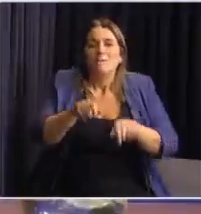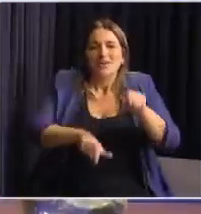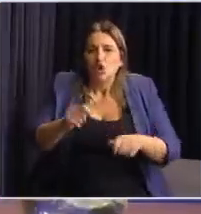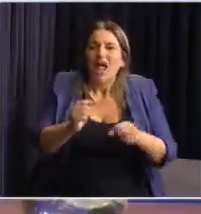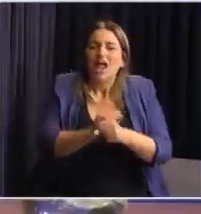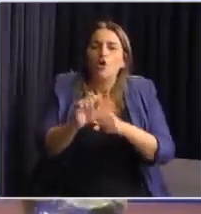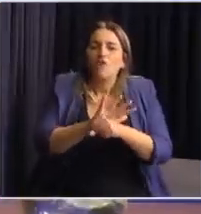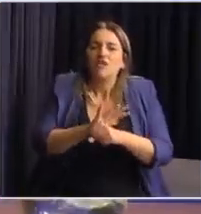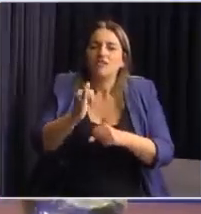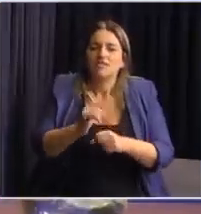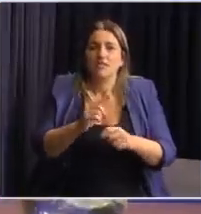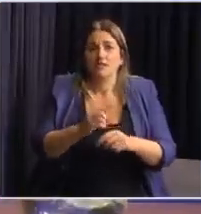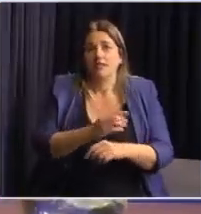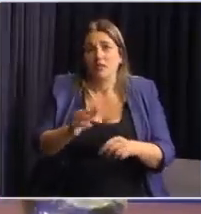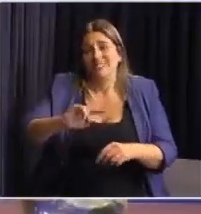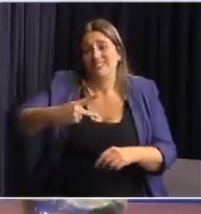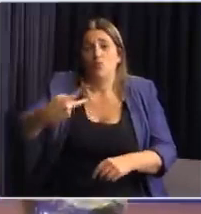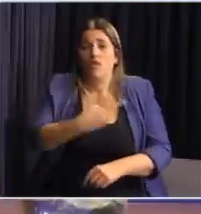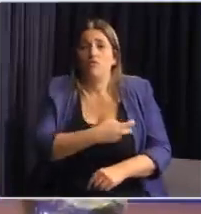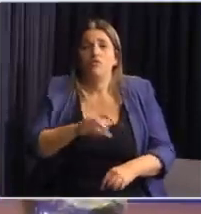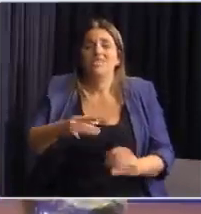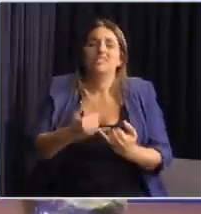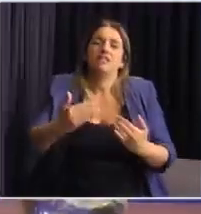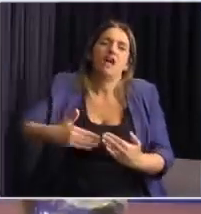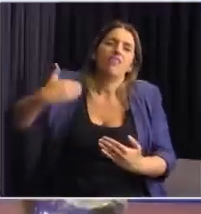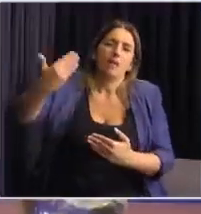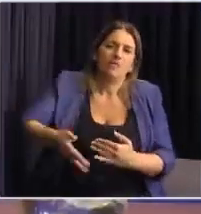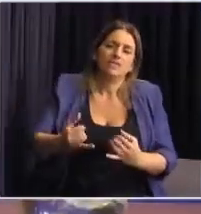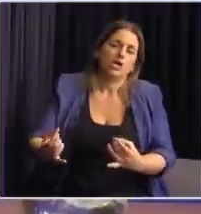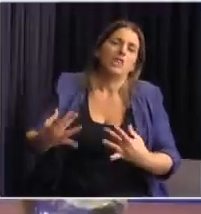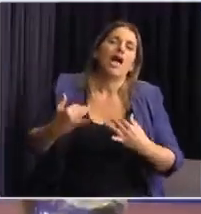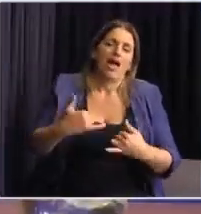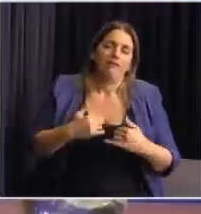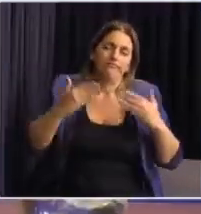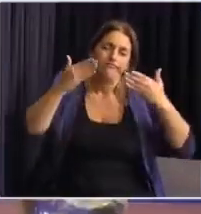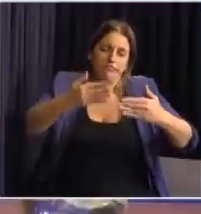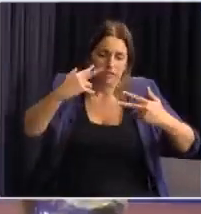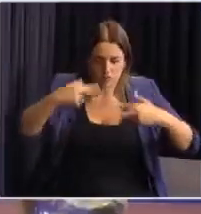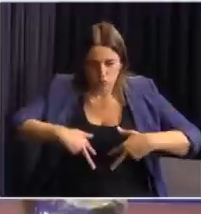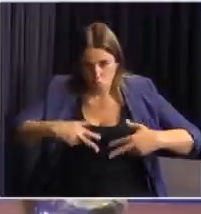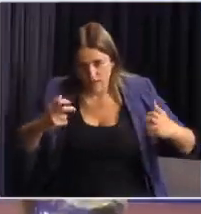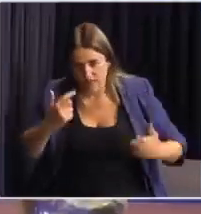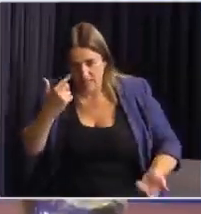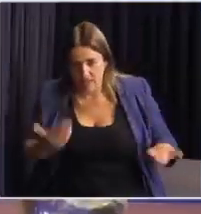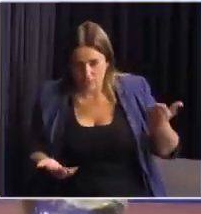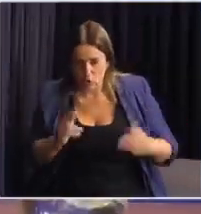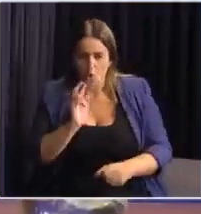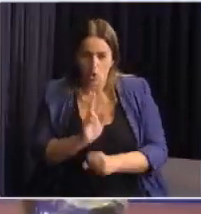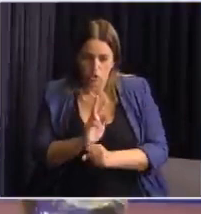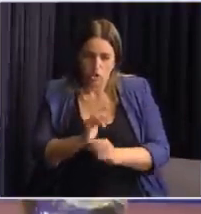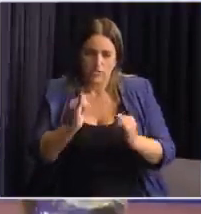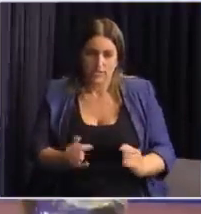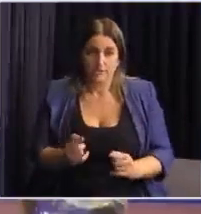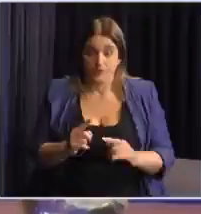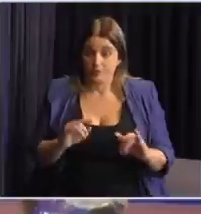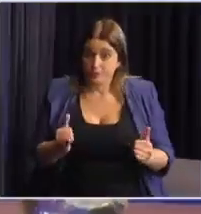COVID luego de la segunda dosis y pasado 15 días, lo cual está siguiendo nuestro departamento de evaluación y vigilancia.